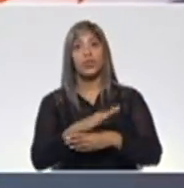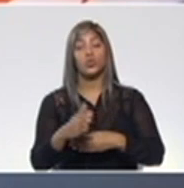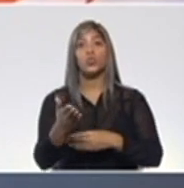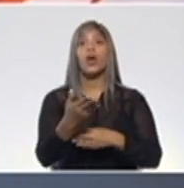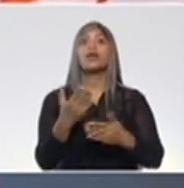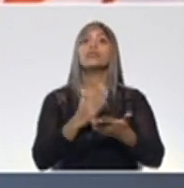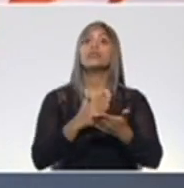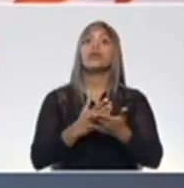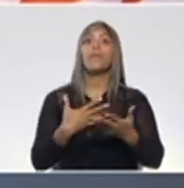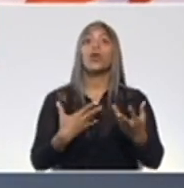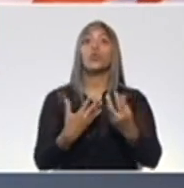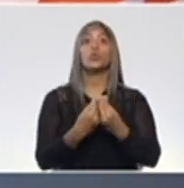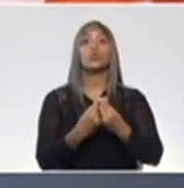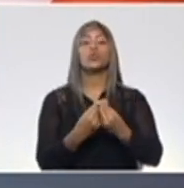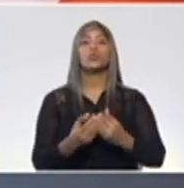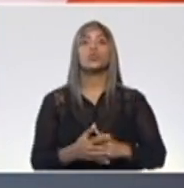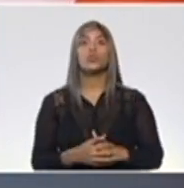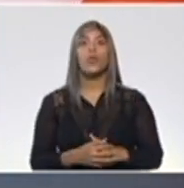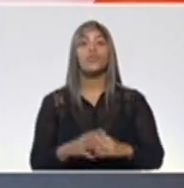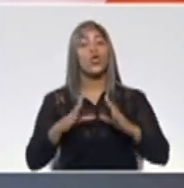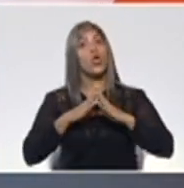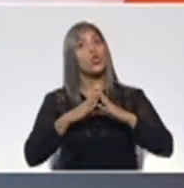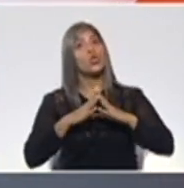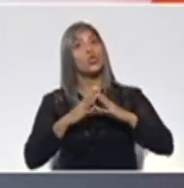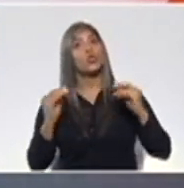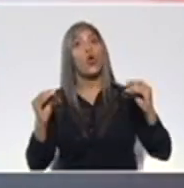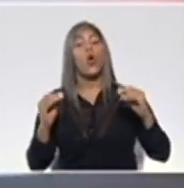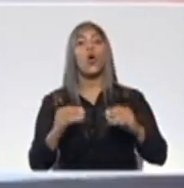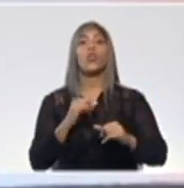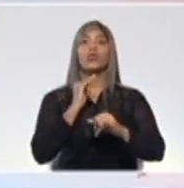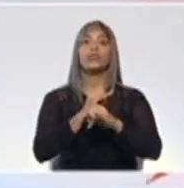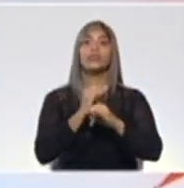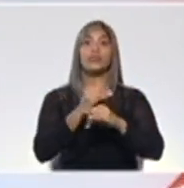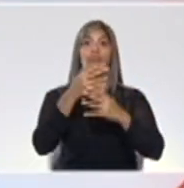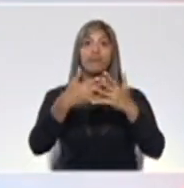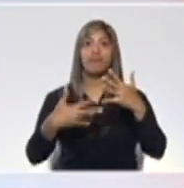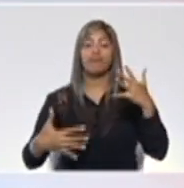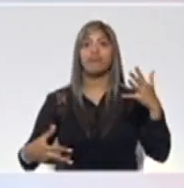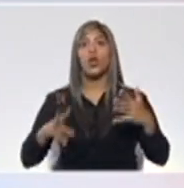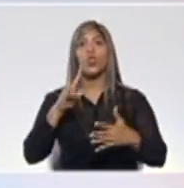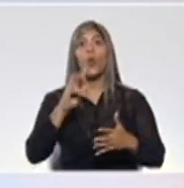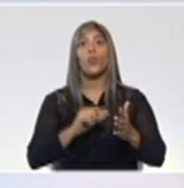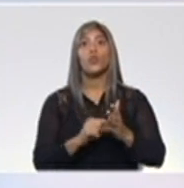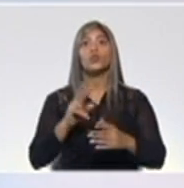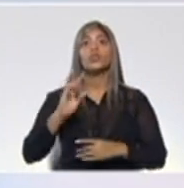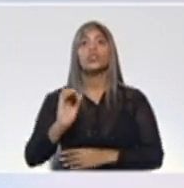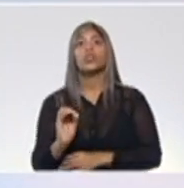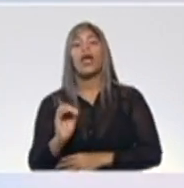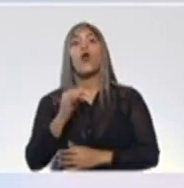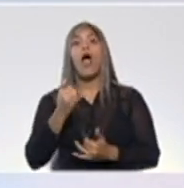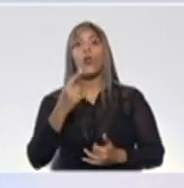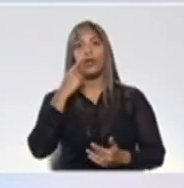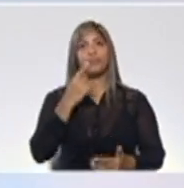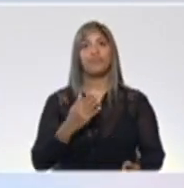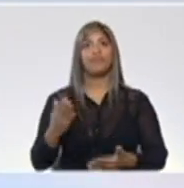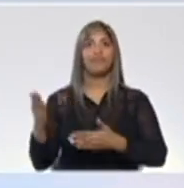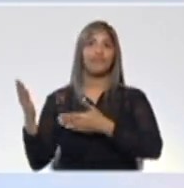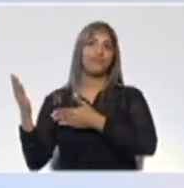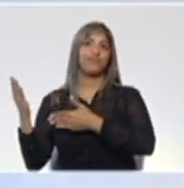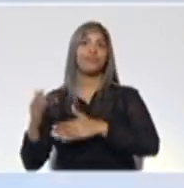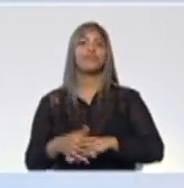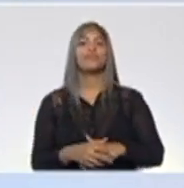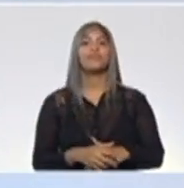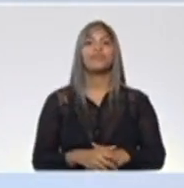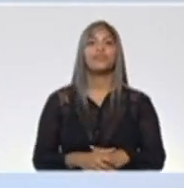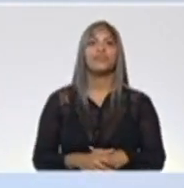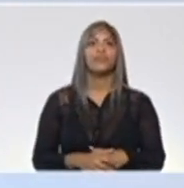siempre está conectada con nosotros en todas las plataformas digitales 2.0 que aparecen de inmediato en nuestra